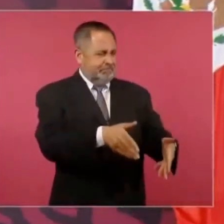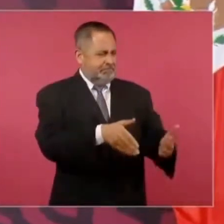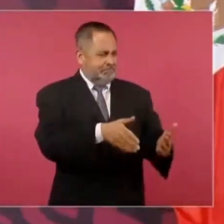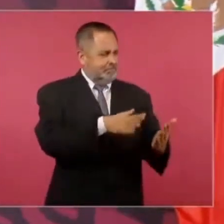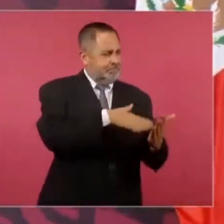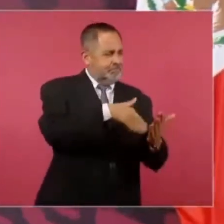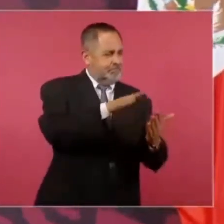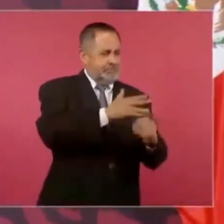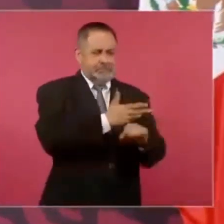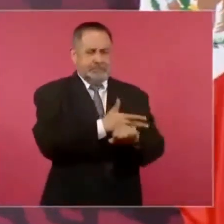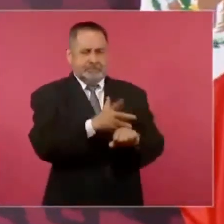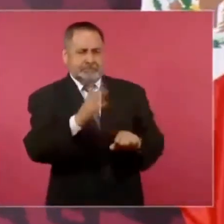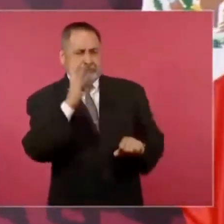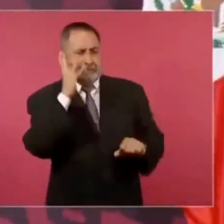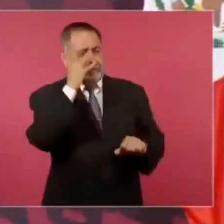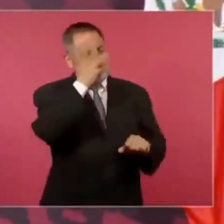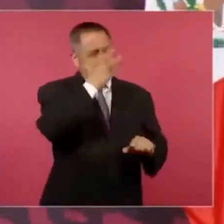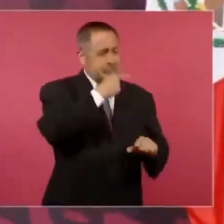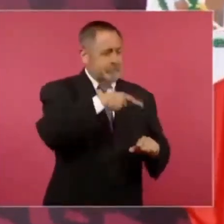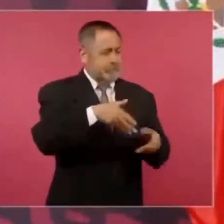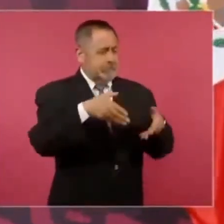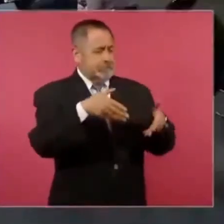Pintados de blanco.